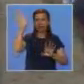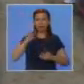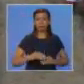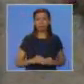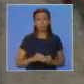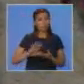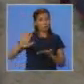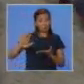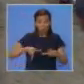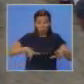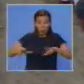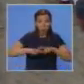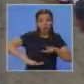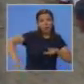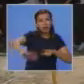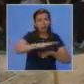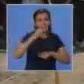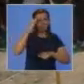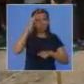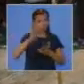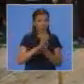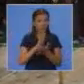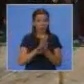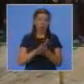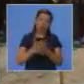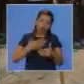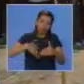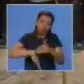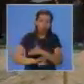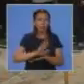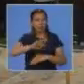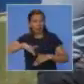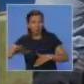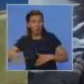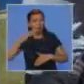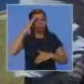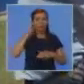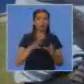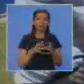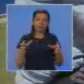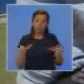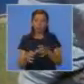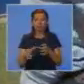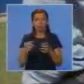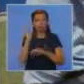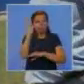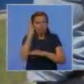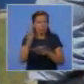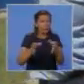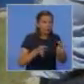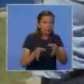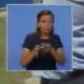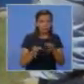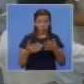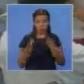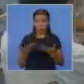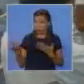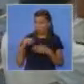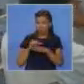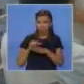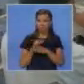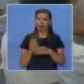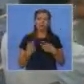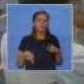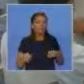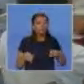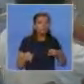se convirtieron en el centro de convivencia entre estudiantes y agentes del orden, apoyándose mutuamente y entrenando a la par,